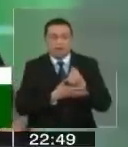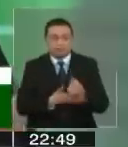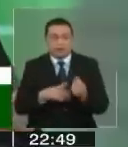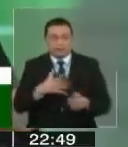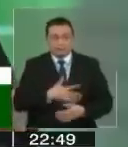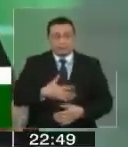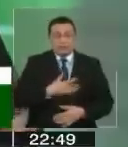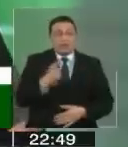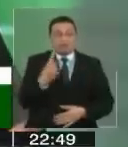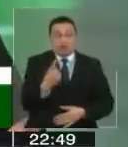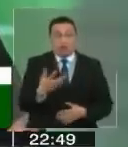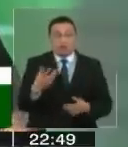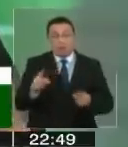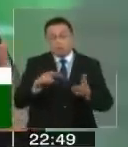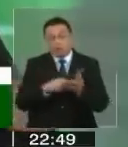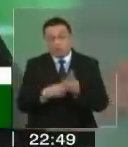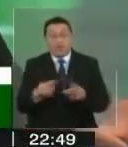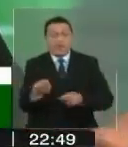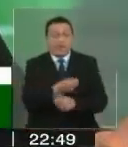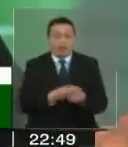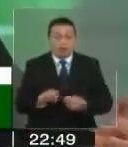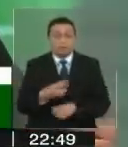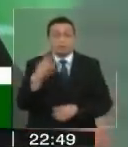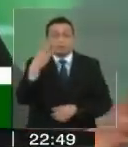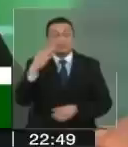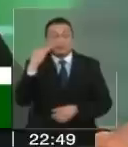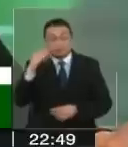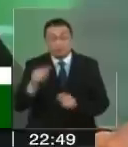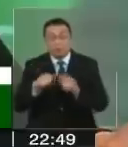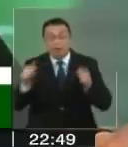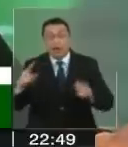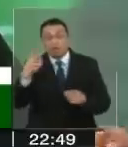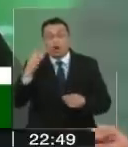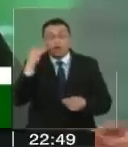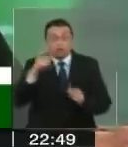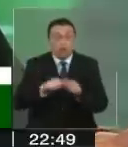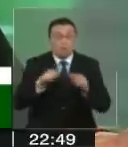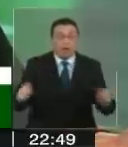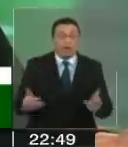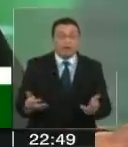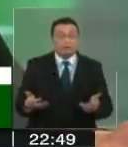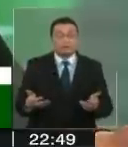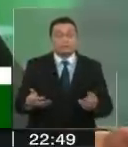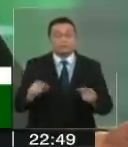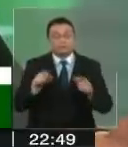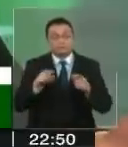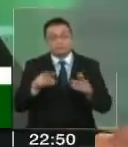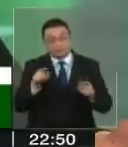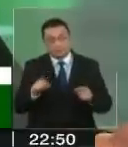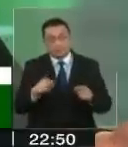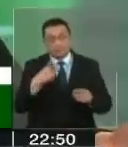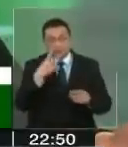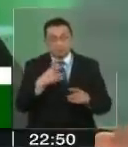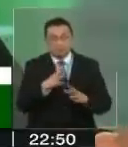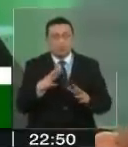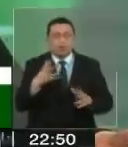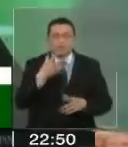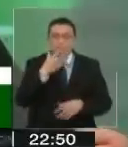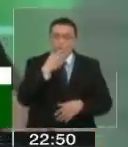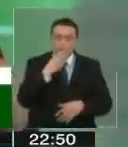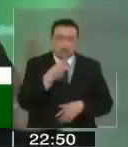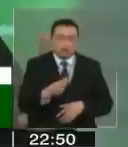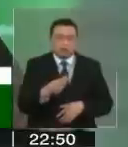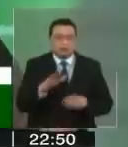ven solas, con problemas económicos, con 3 niños más, 2 niños más, más este niño. Entonces, lo encontré terriblemente lindo.